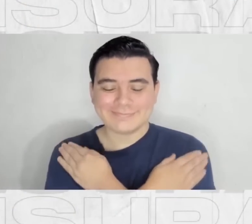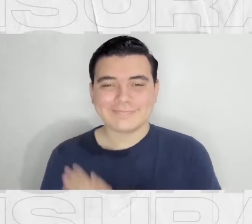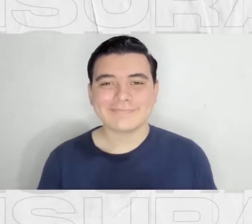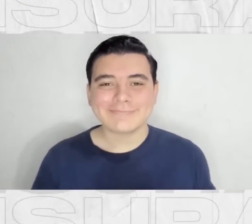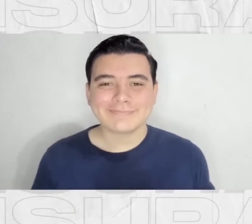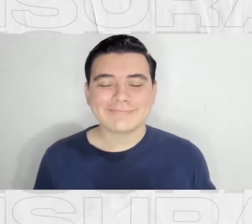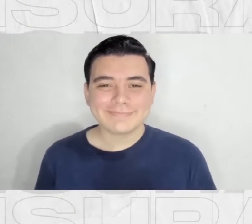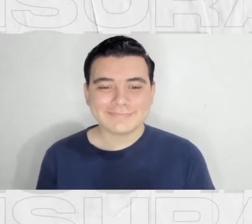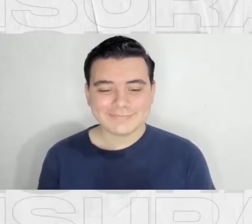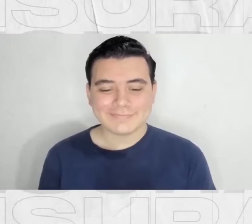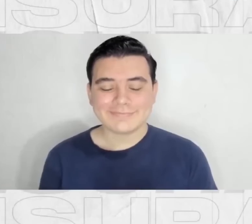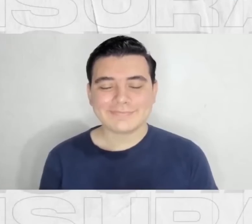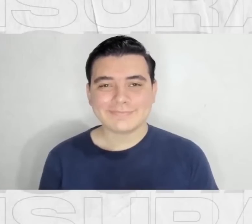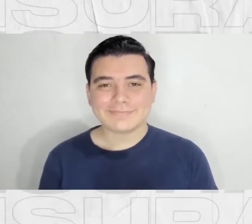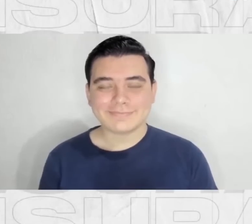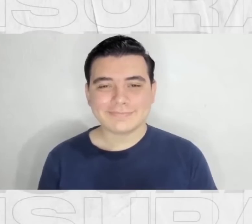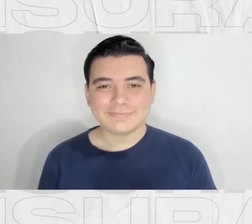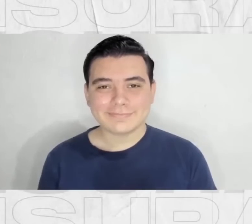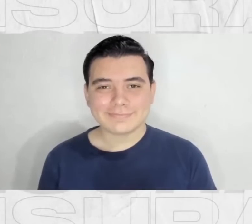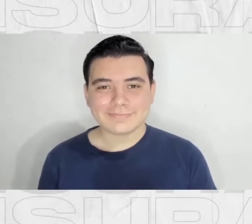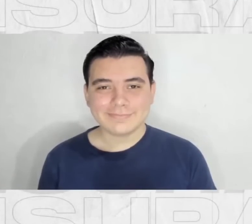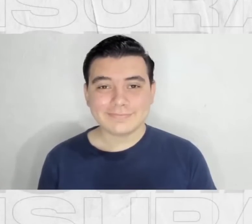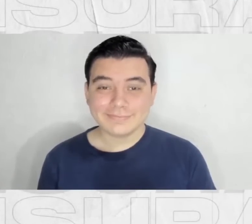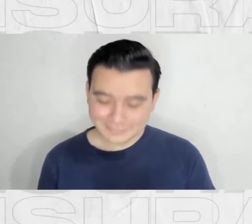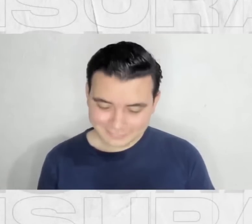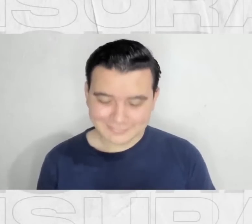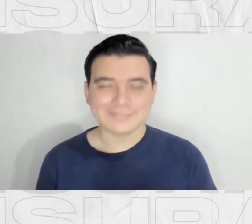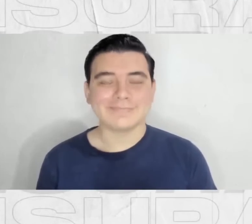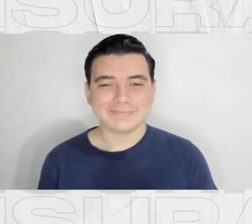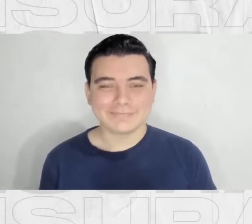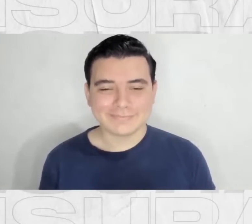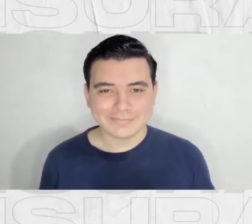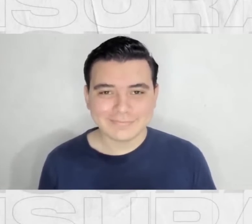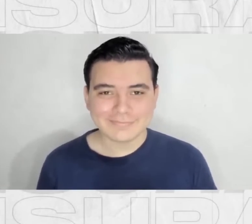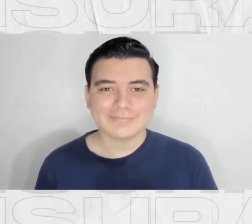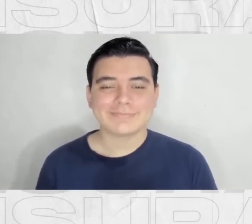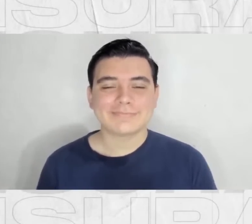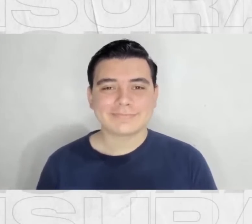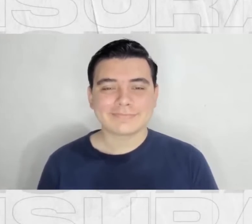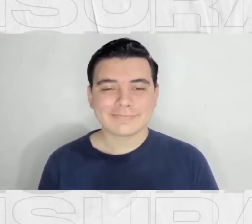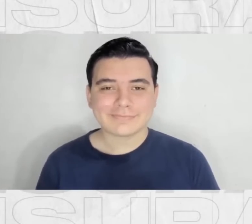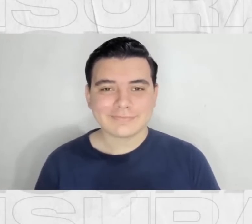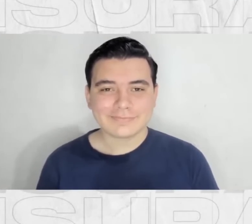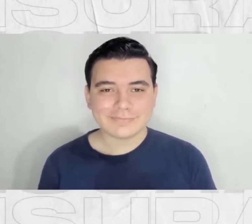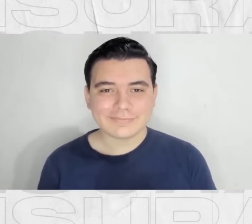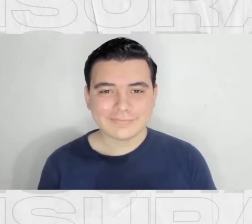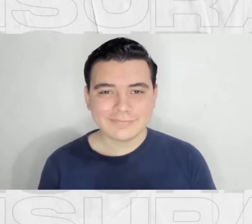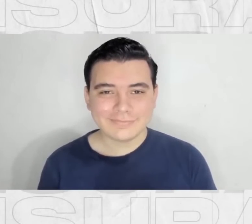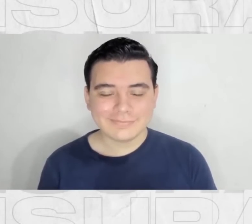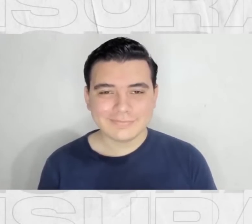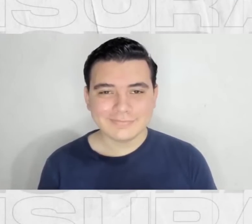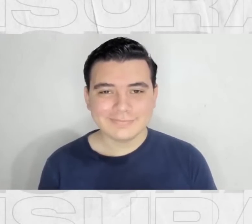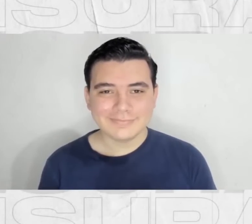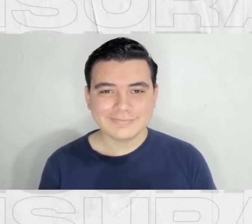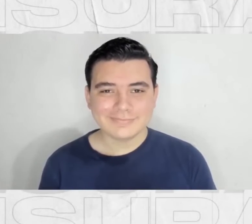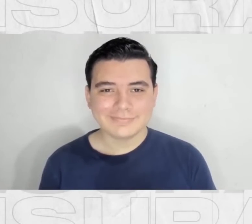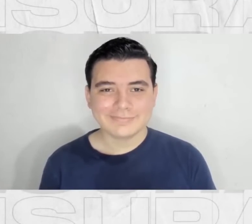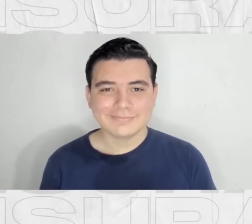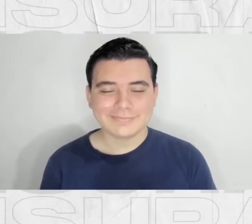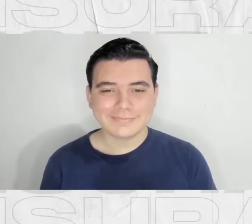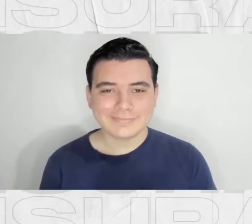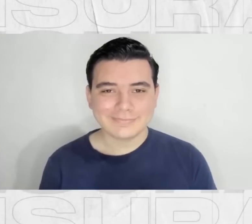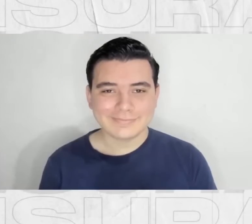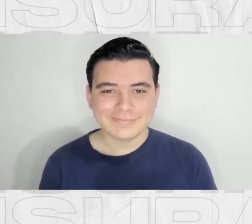porque hay que hablar, entre otras cosas, de las mañaneras, que dicen algunos, decimos algunos, no se tocan. Y bueno, hace rato hacía